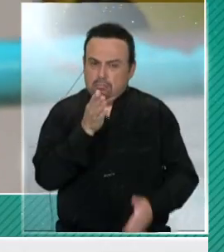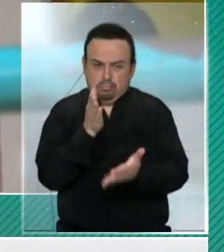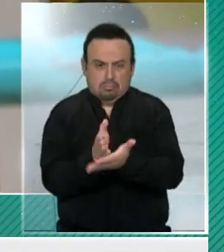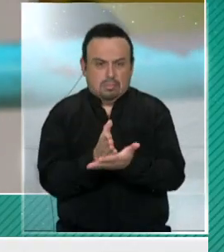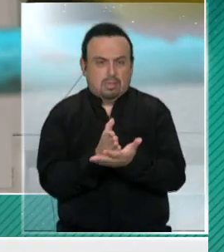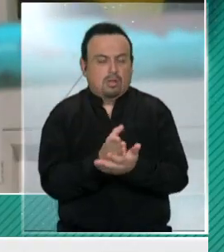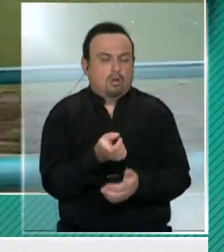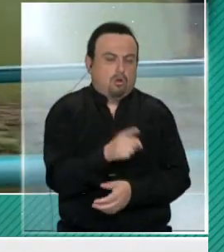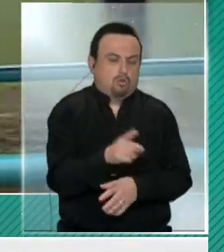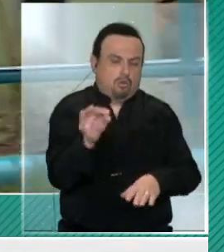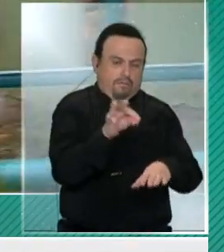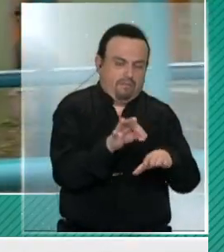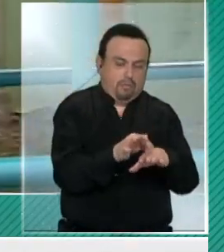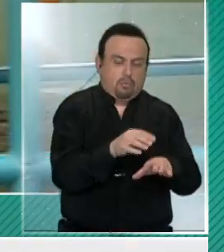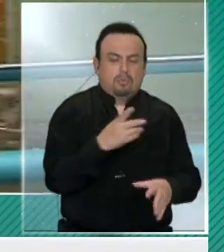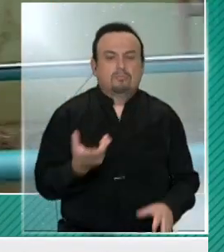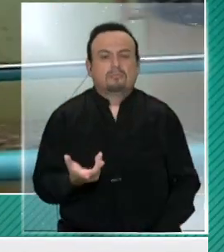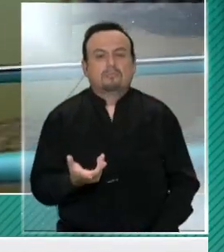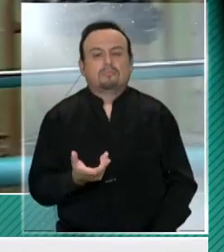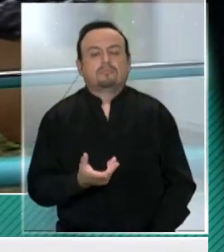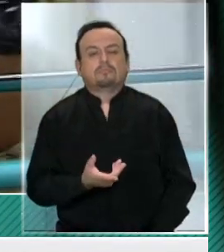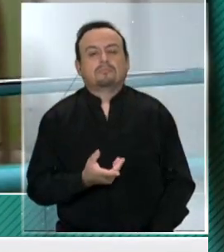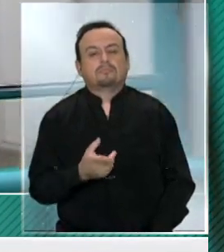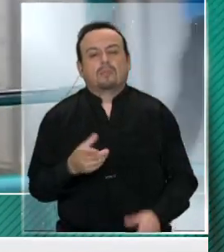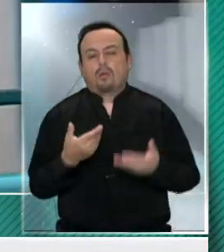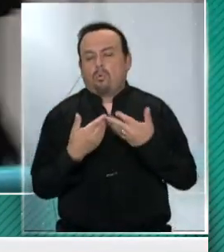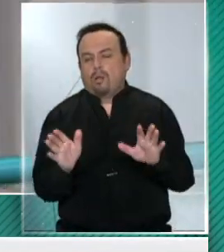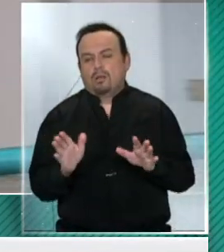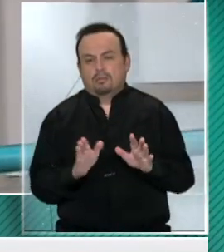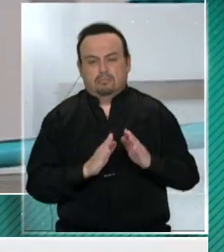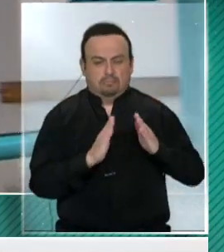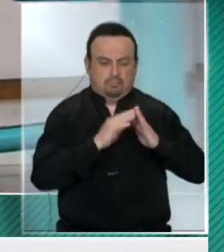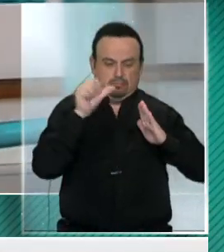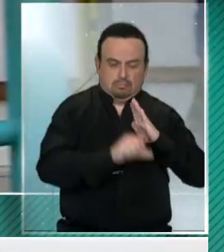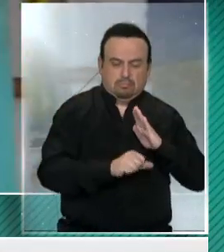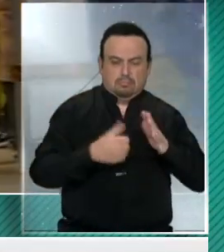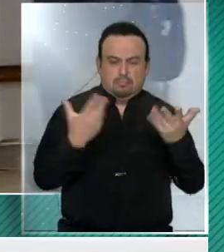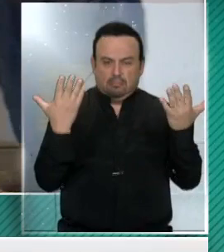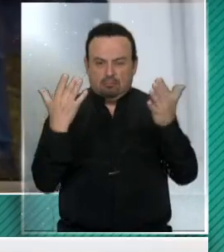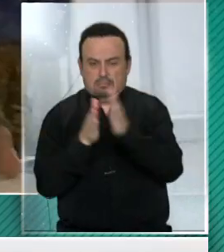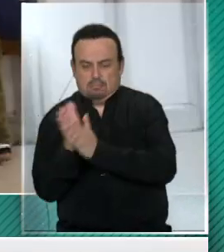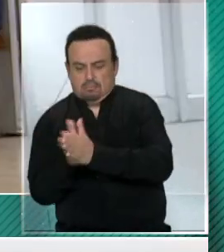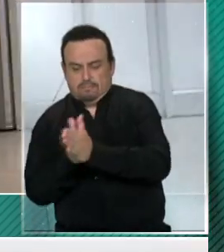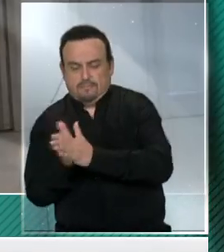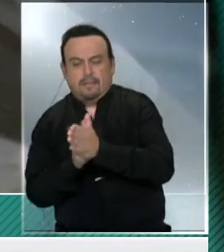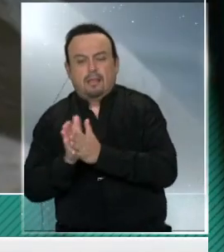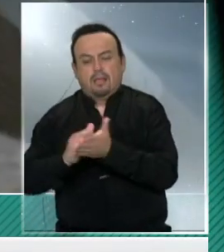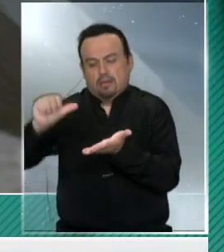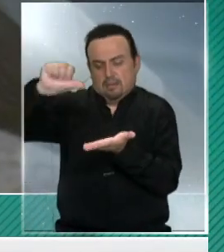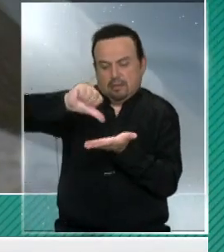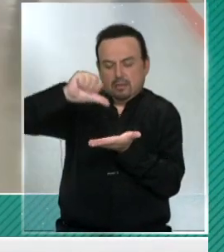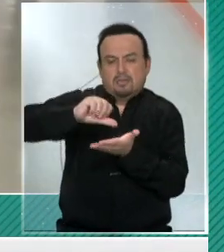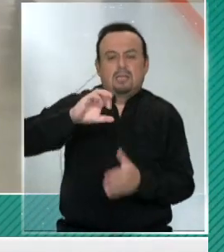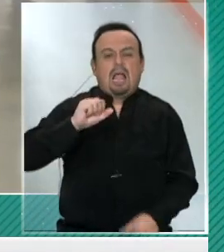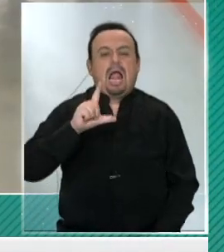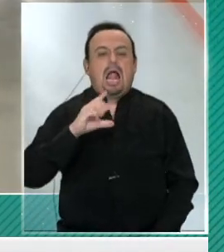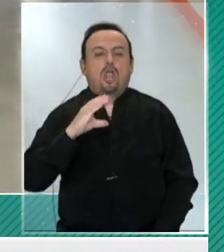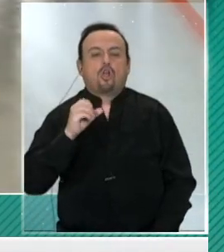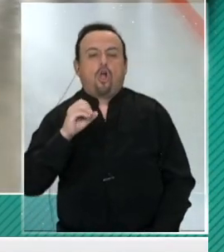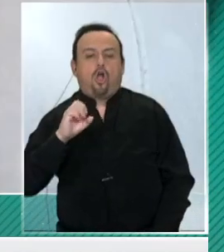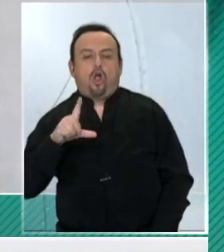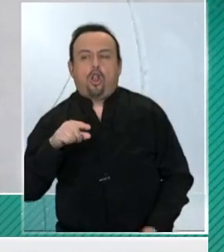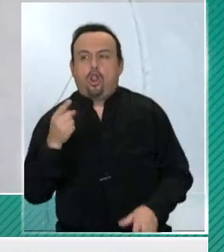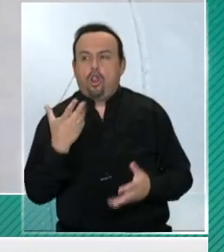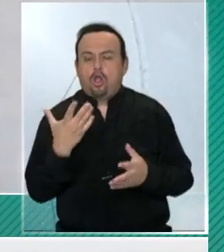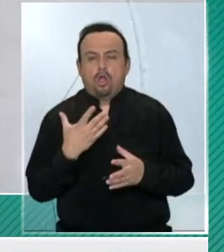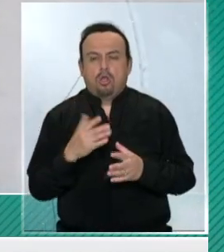para estos otros virus. O sea, todo lo que es el aislamiento social, la lavada de manos, el uso de alcohol gel, evitar estar